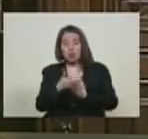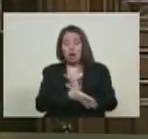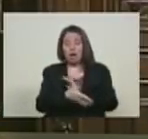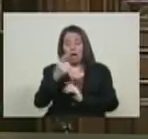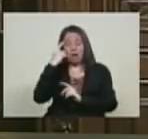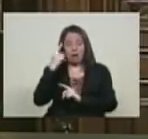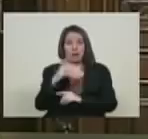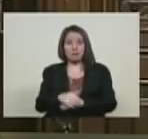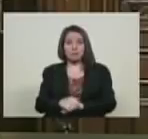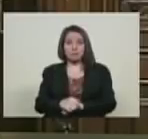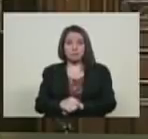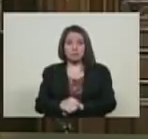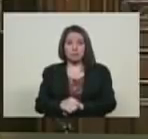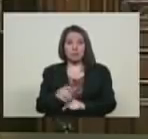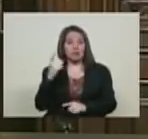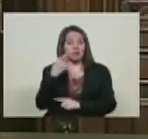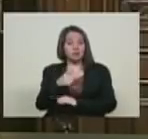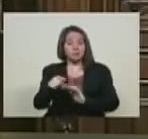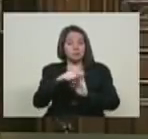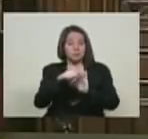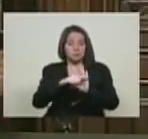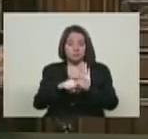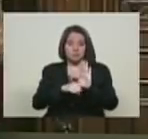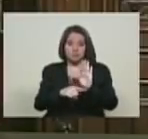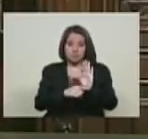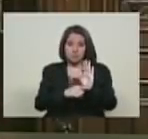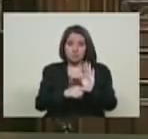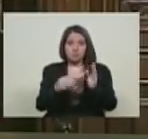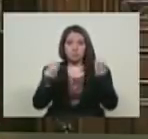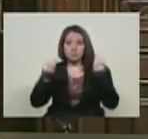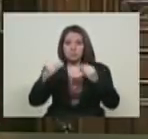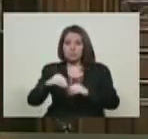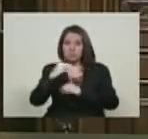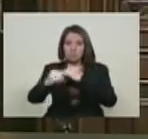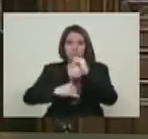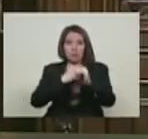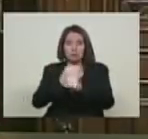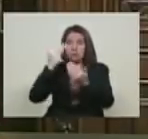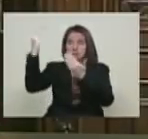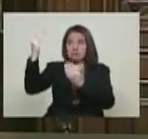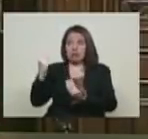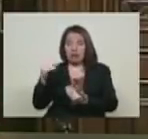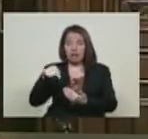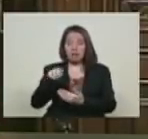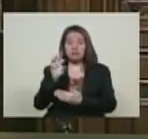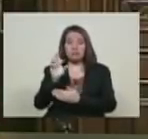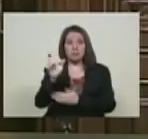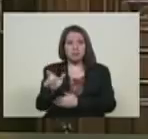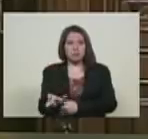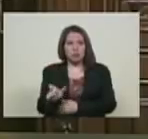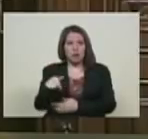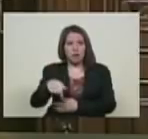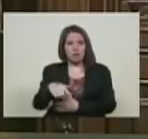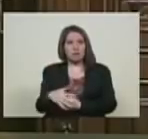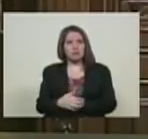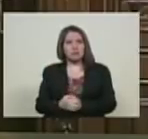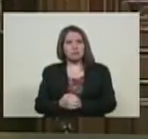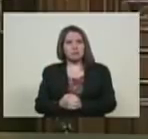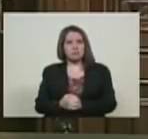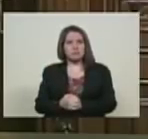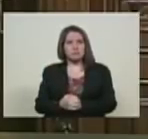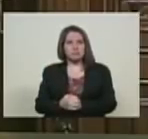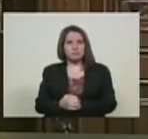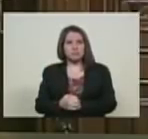entregue cumpliendo la legalidad internacional y los acuerdos de extradición que tenemos Estados Unidos de Norteamérica y